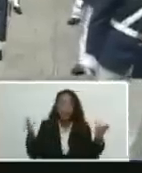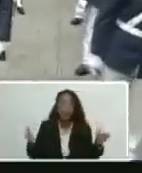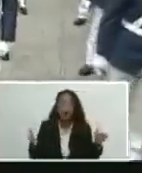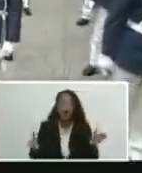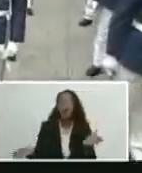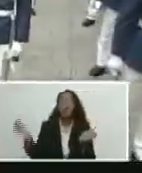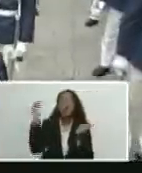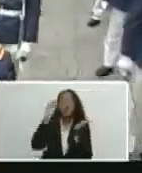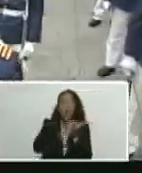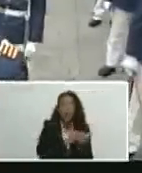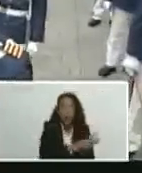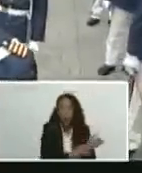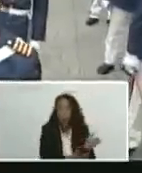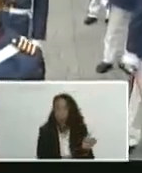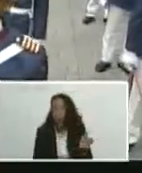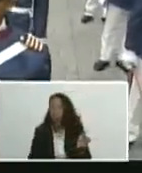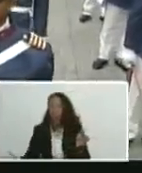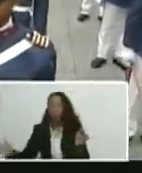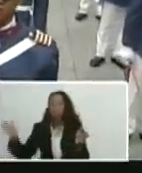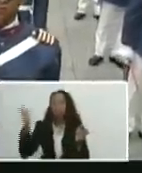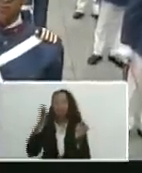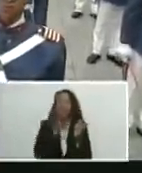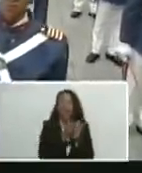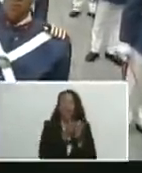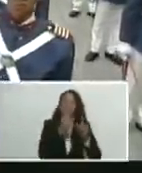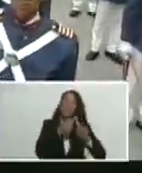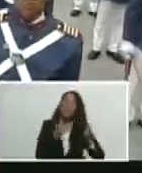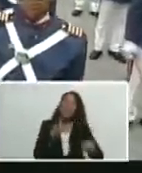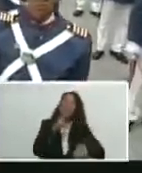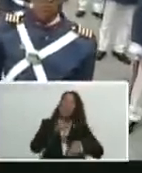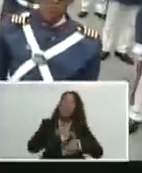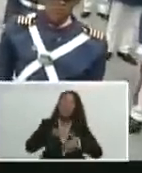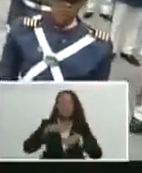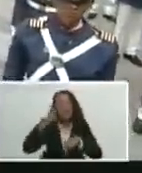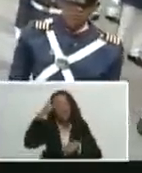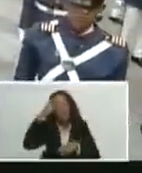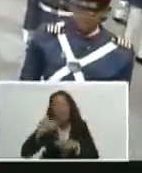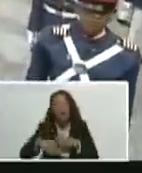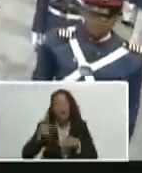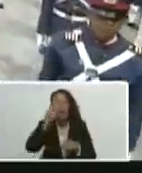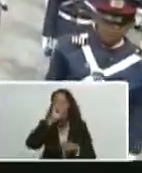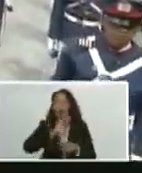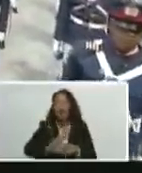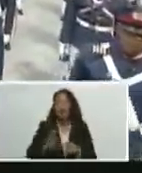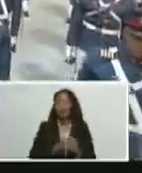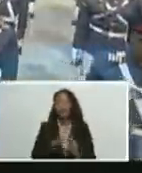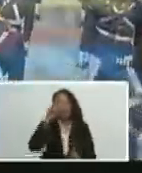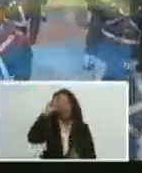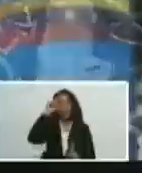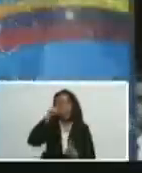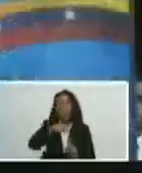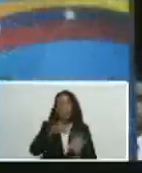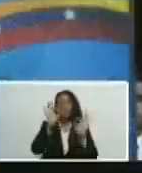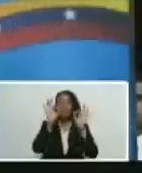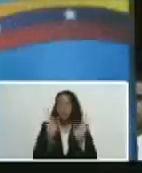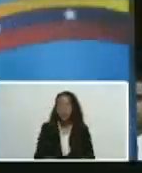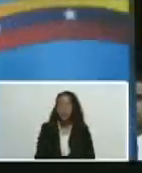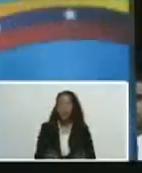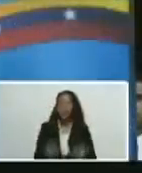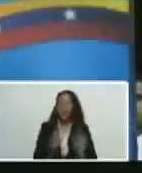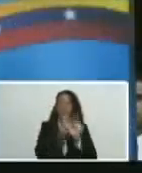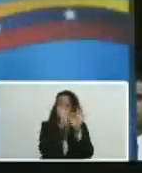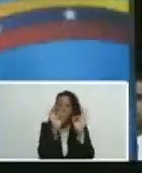escriben la historia, que desde el punto de vista más crítico y objetivo, señalan en gran